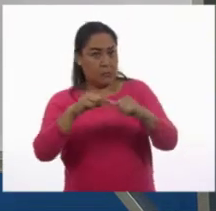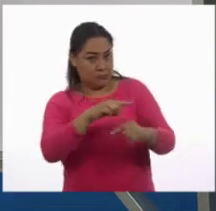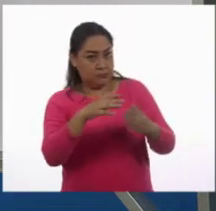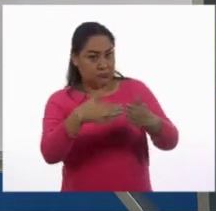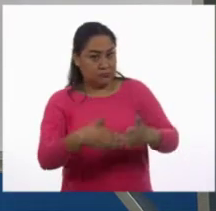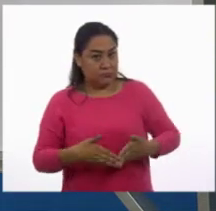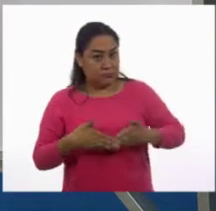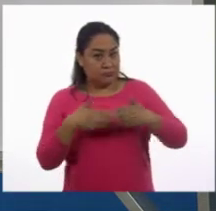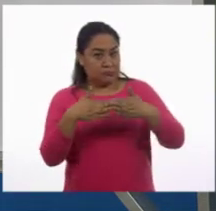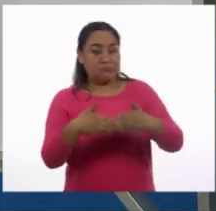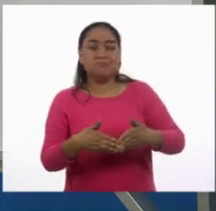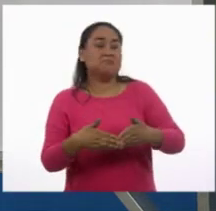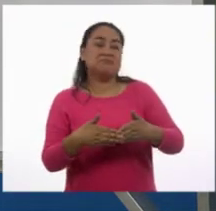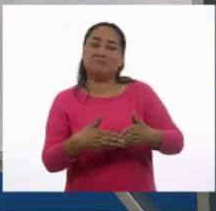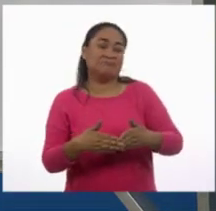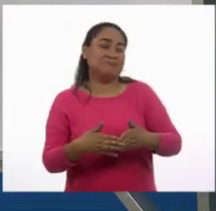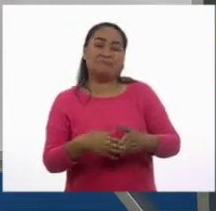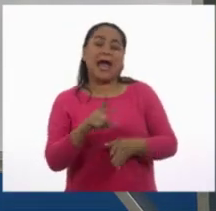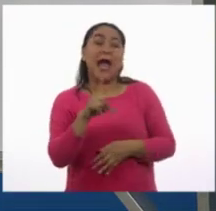Agua.